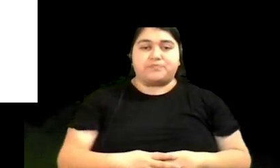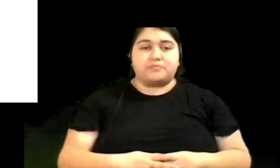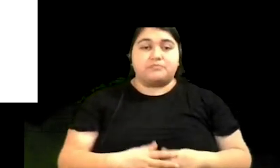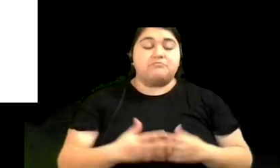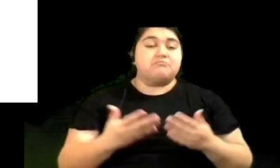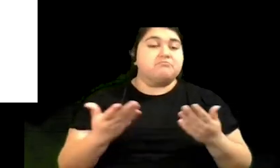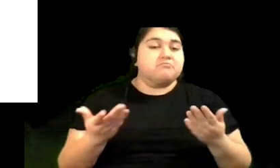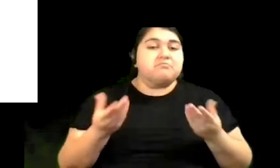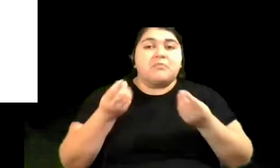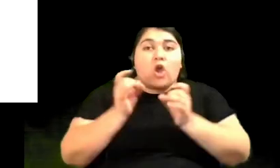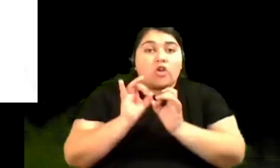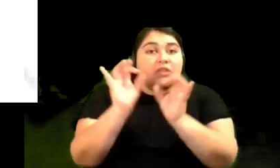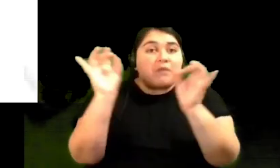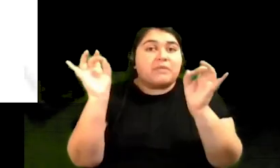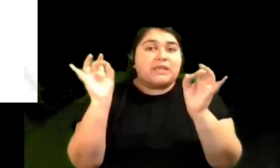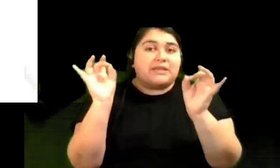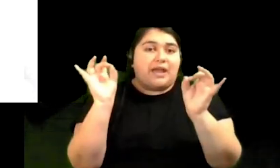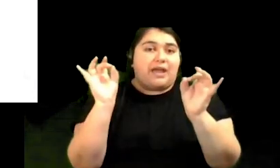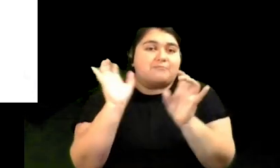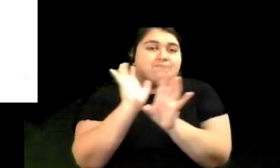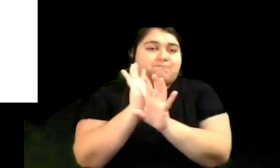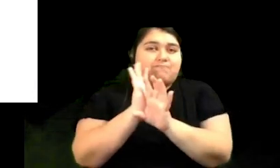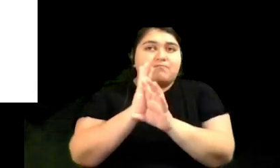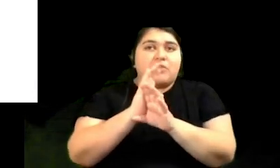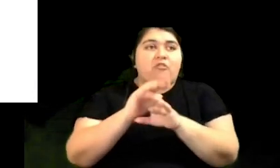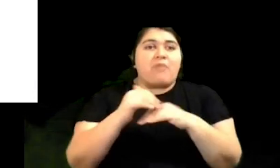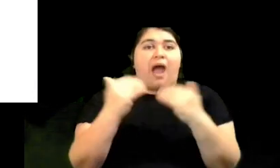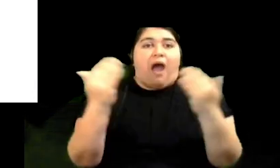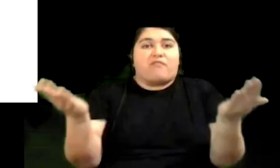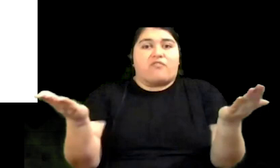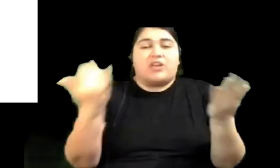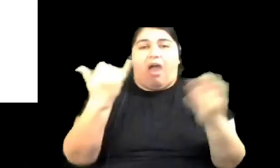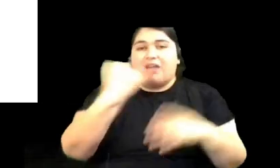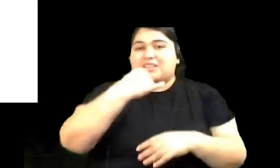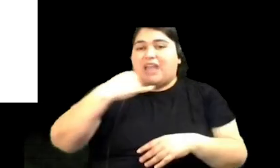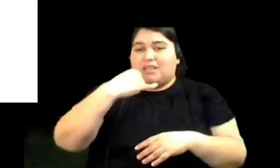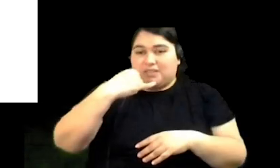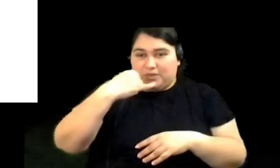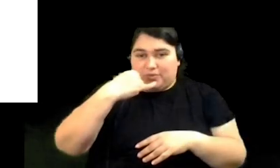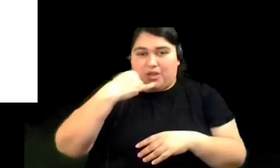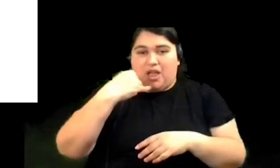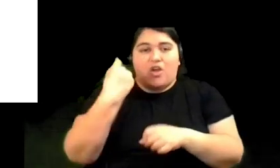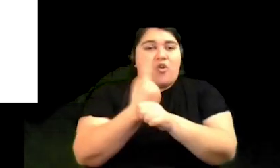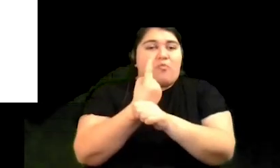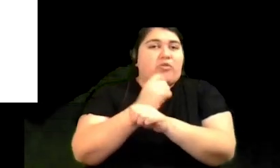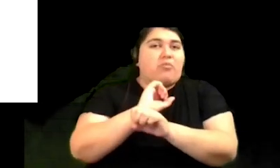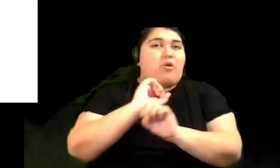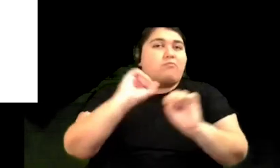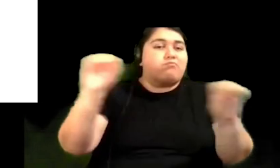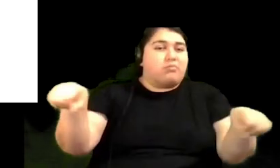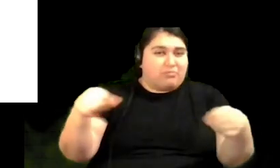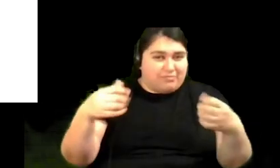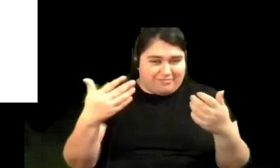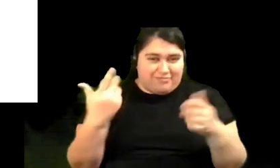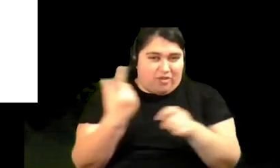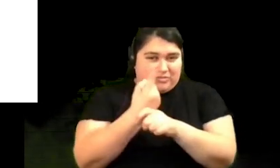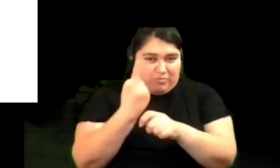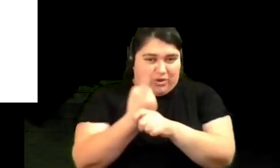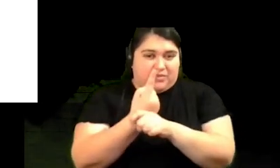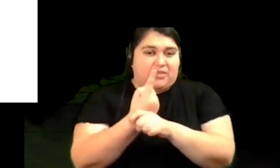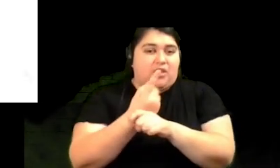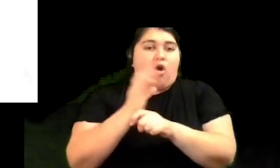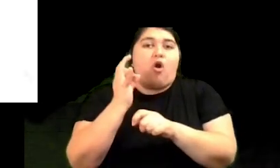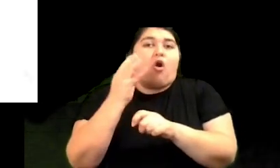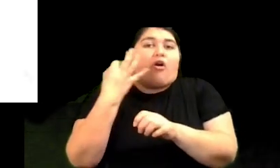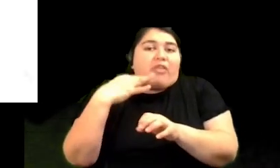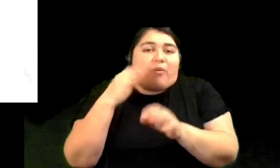contamina, se produce una externalidad negativa, hay que internalizarla. No se puede dejar esa externalidad libre, ¿no? O sin hacer